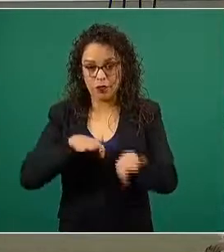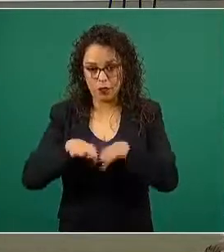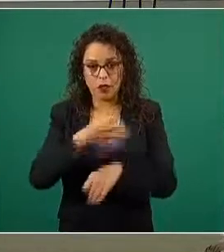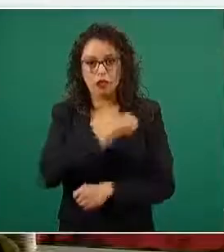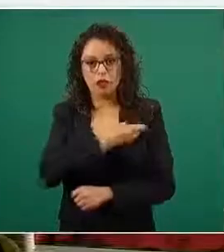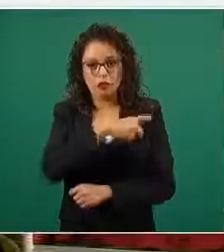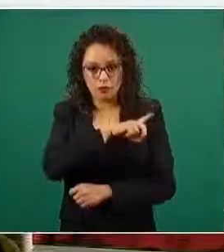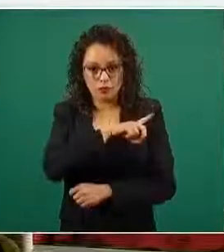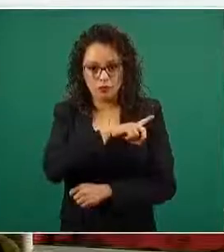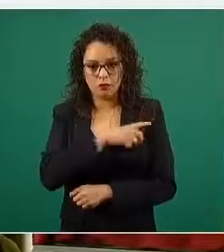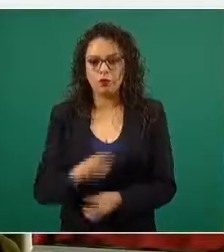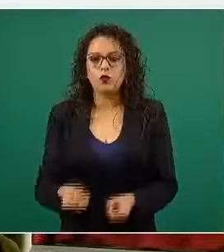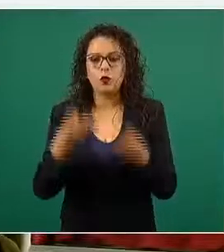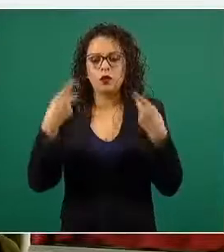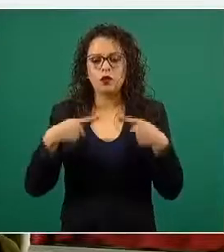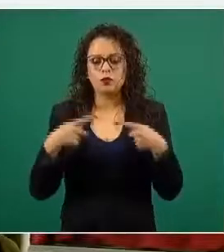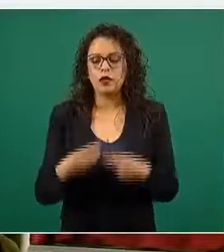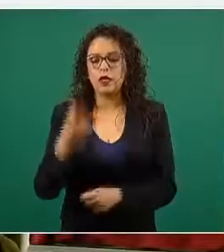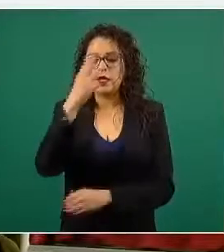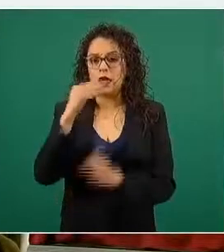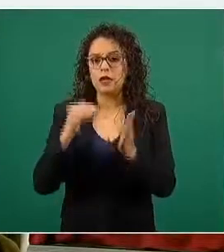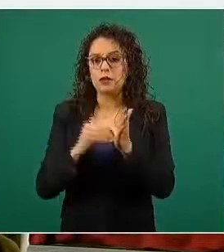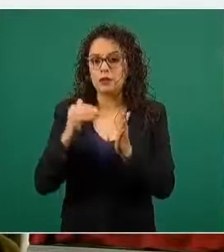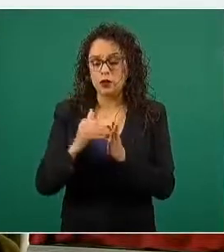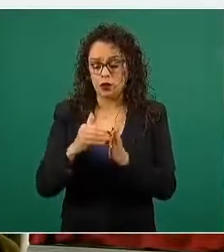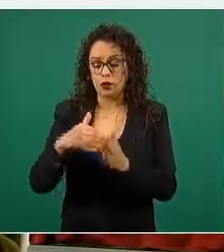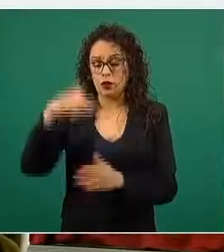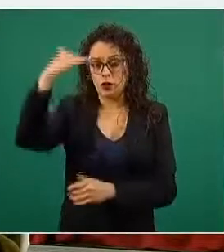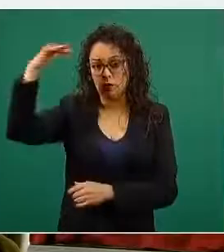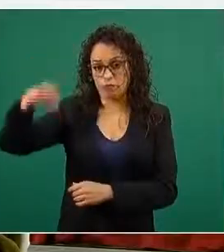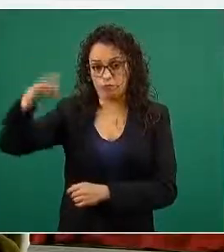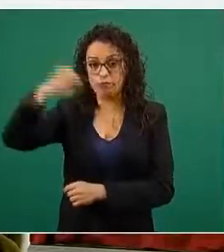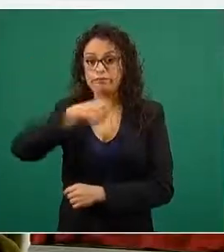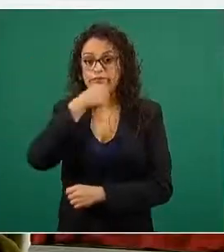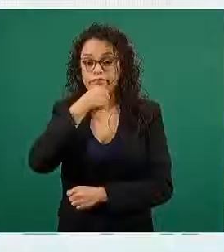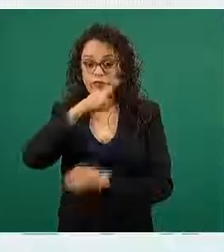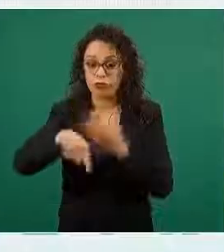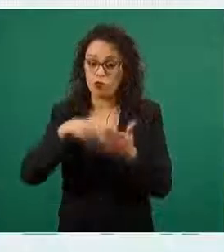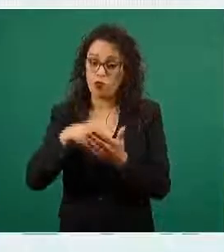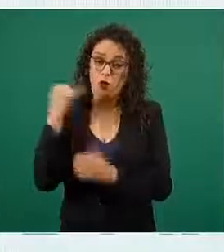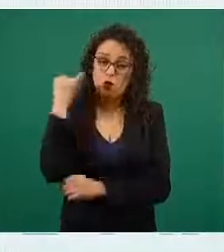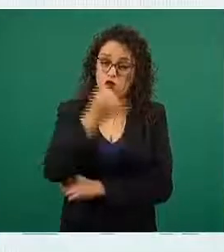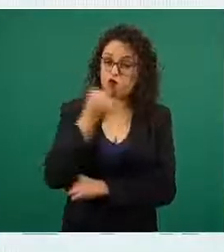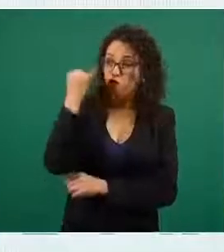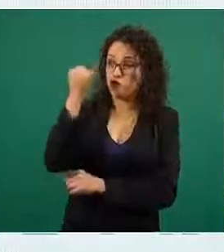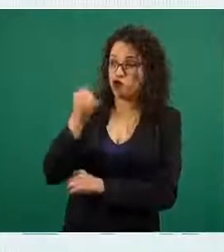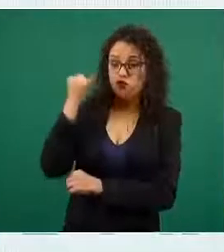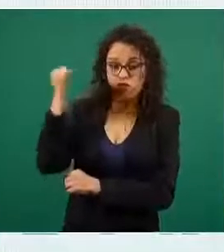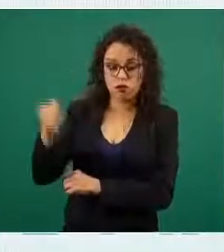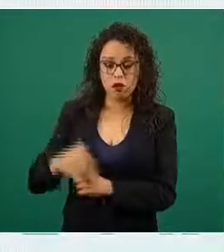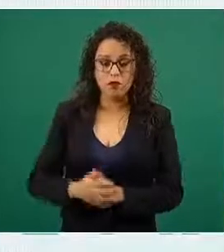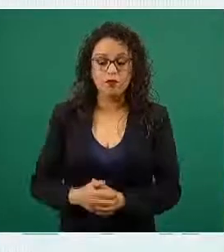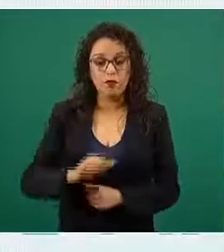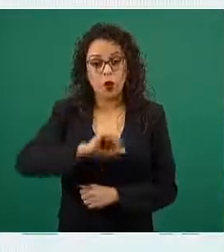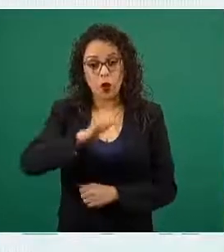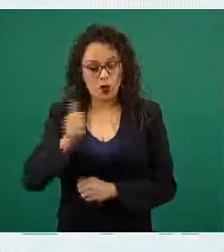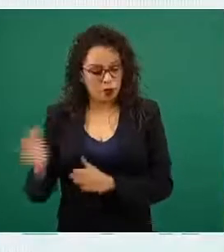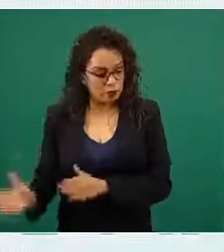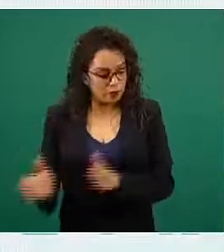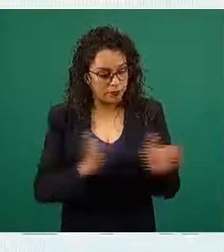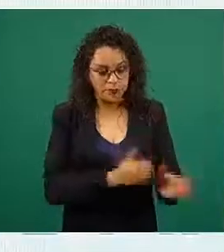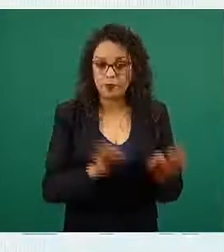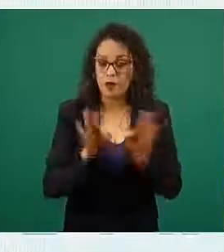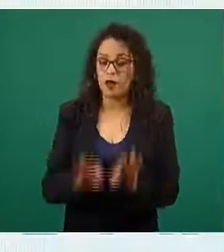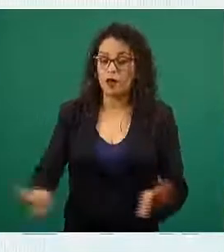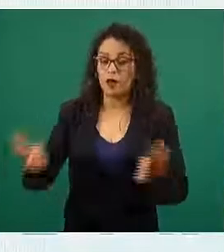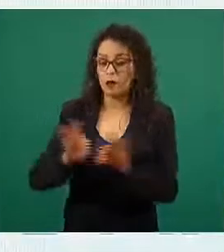a 3 millones de personas adultas mayores de las zonas remotas. Enseguida, otro bloque muy importante de las